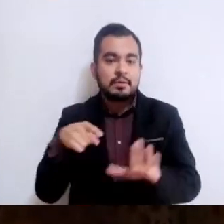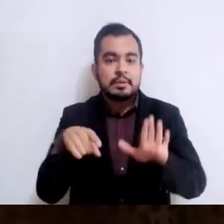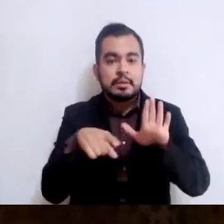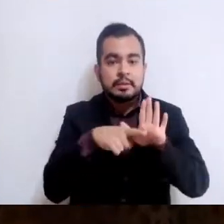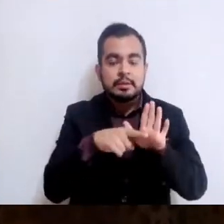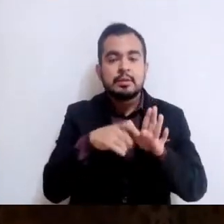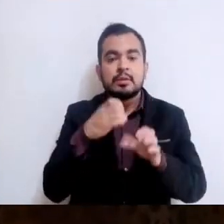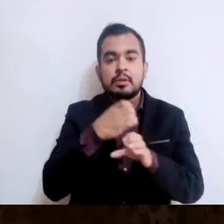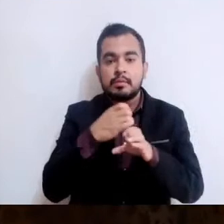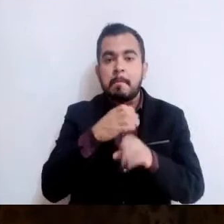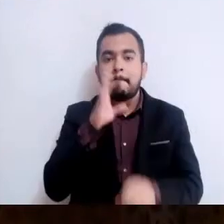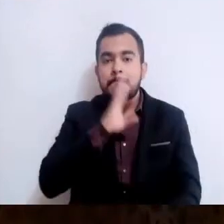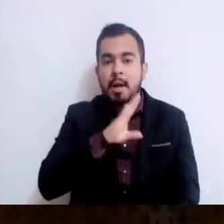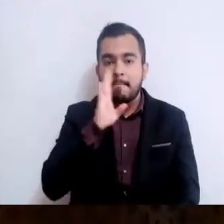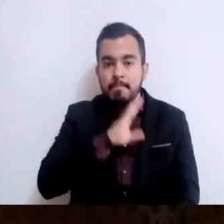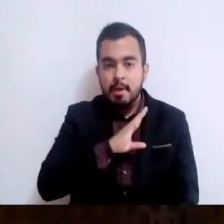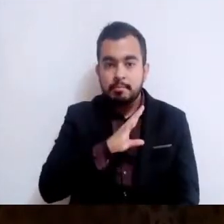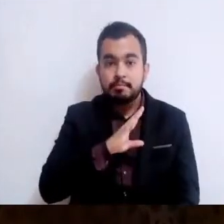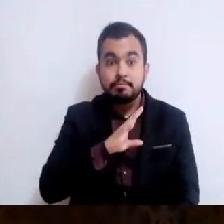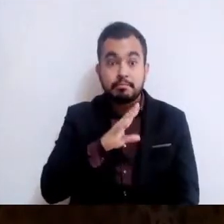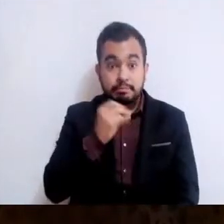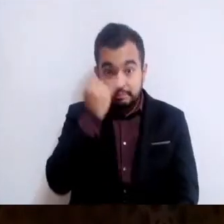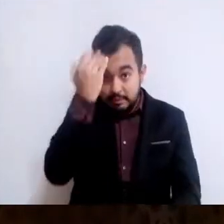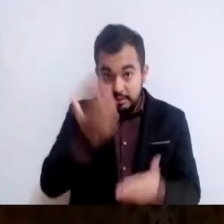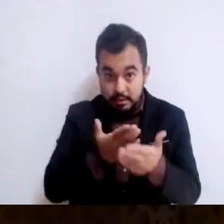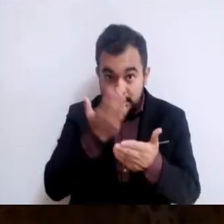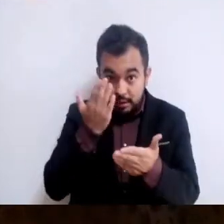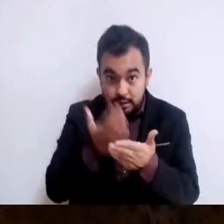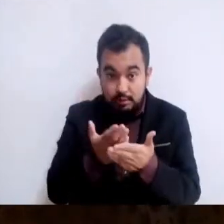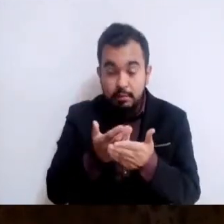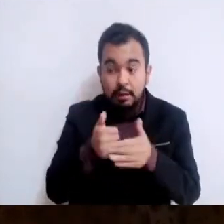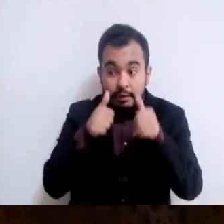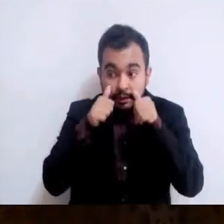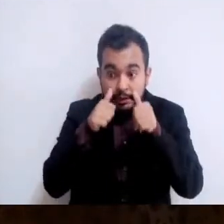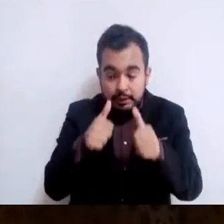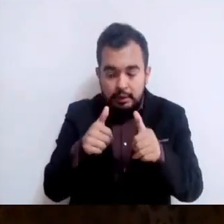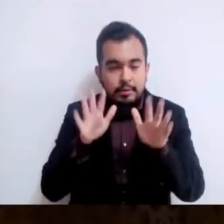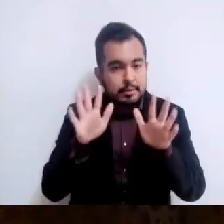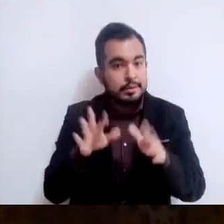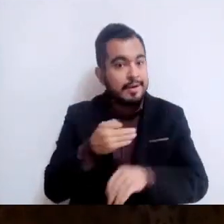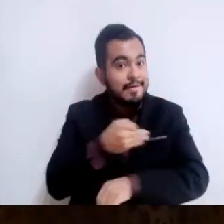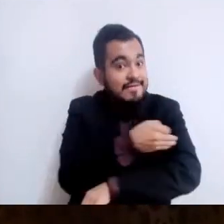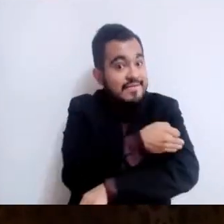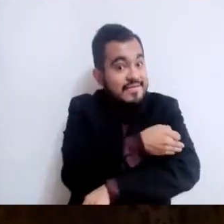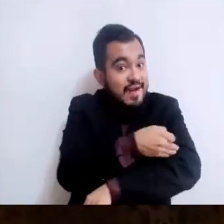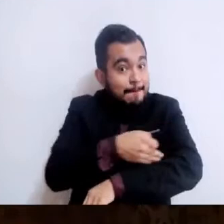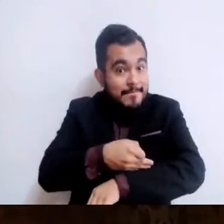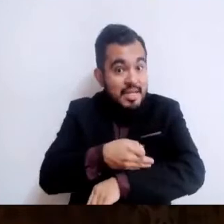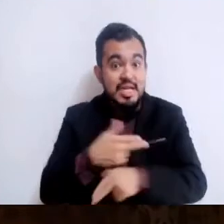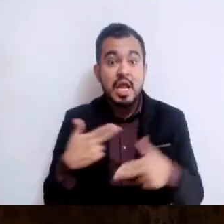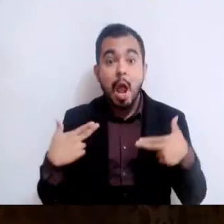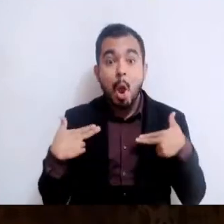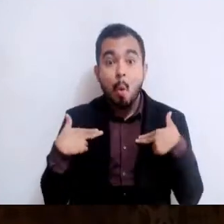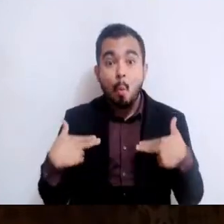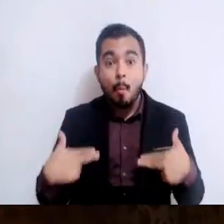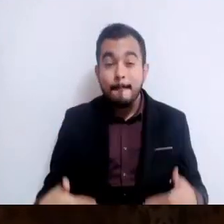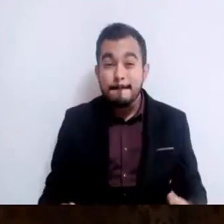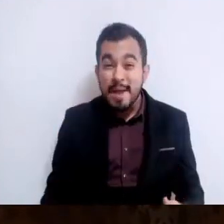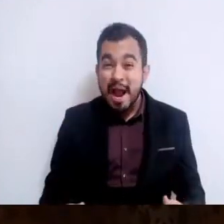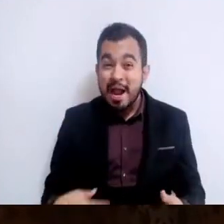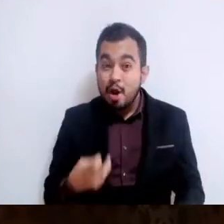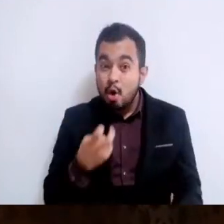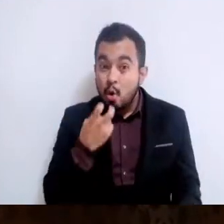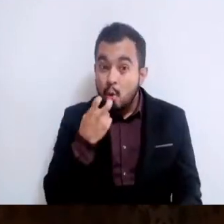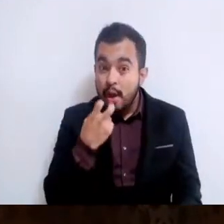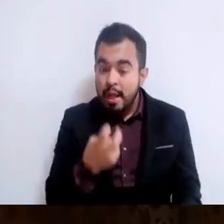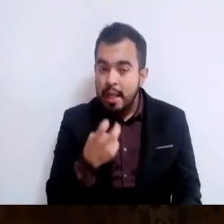se contengan cifras y números sean de preocupación, sino que el tema familiar, el tema humano, sea un tema de coyuntura y